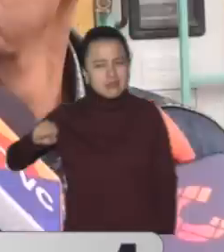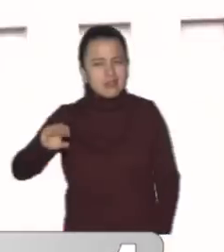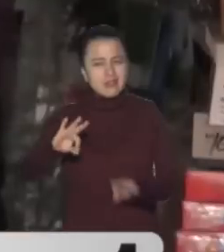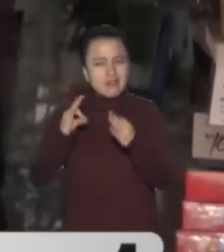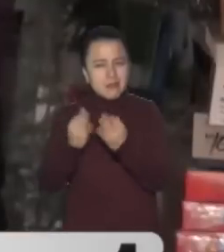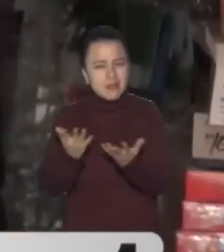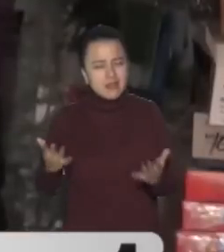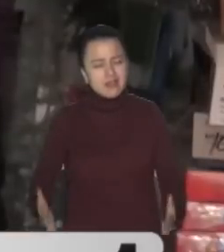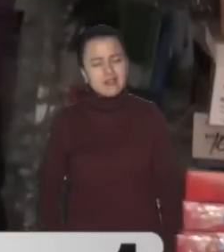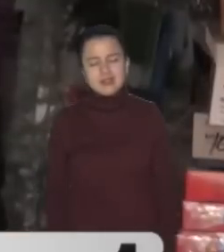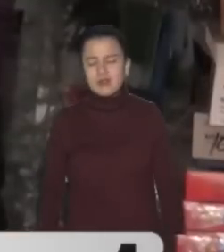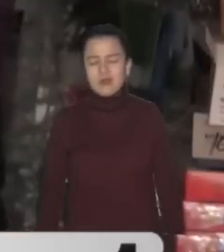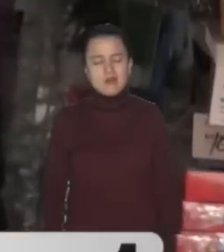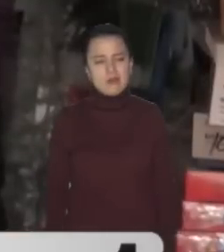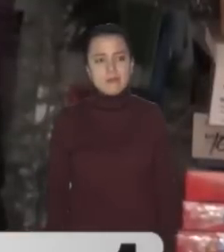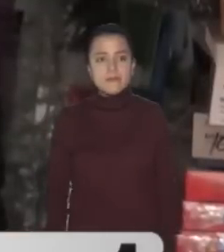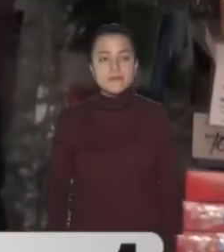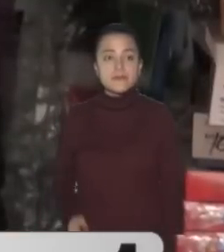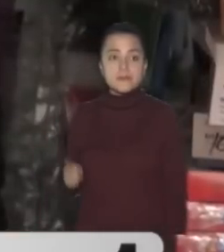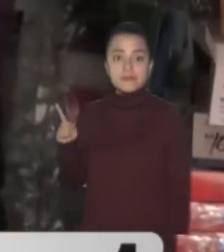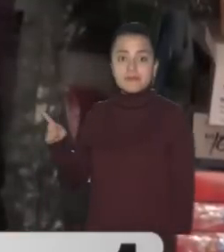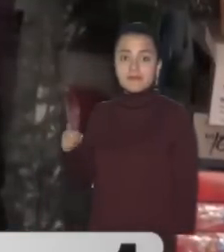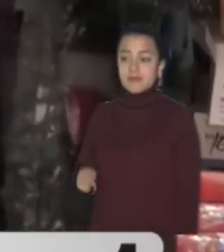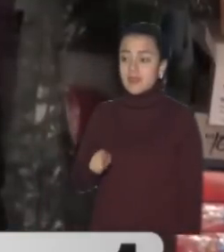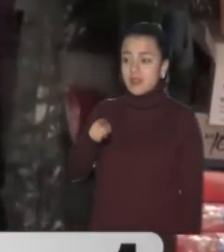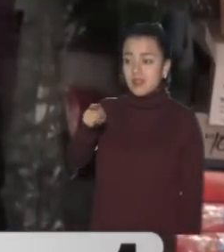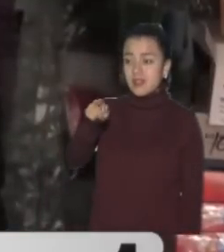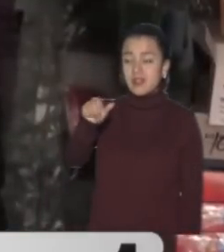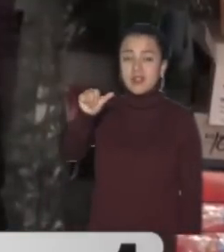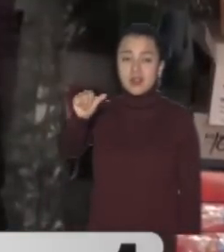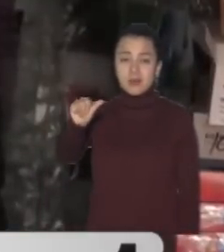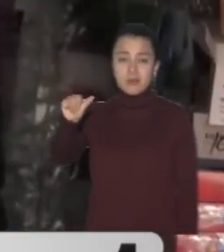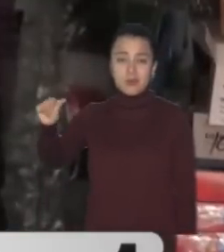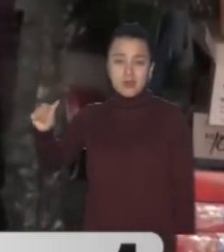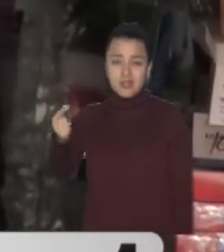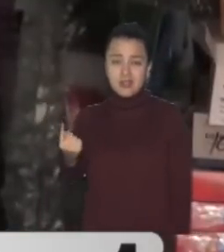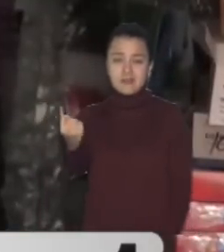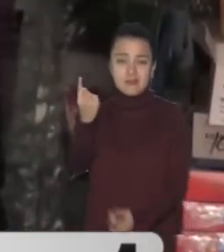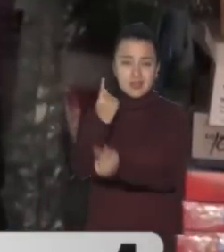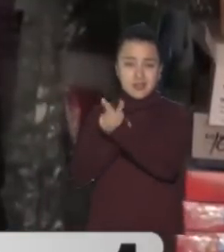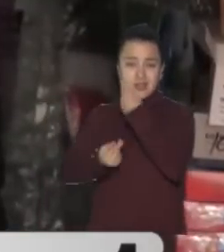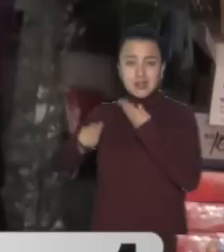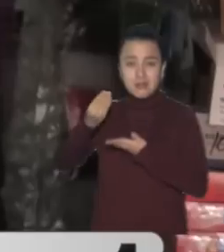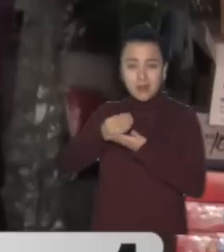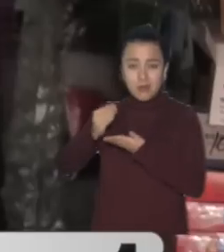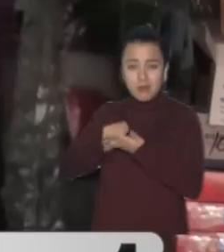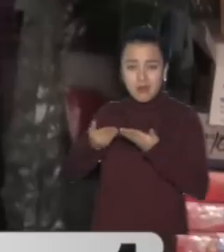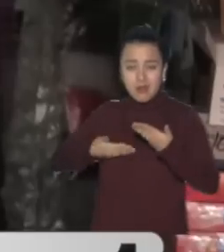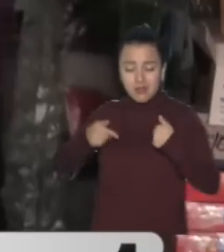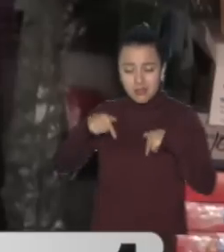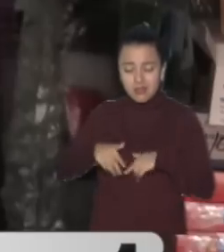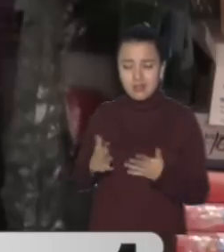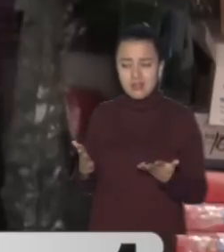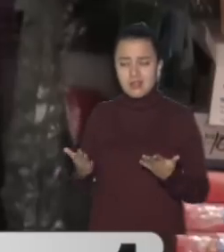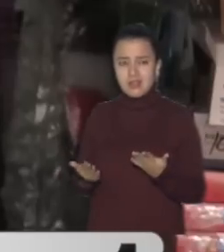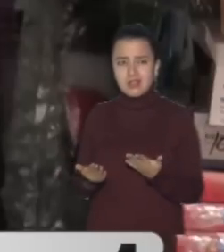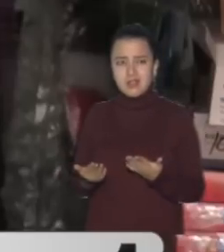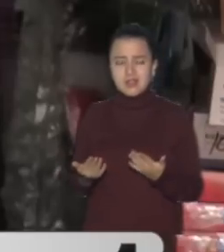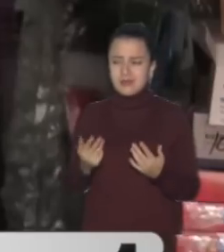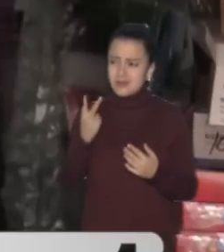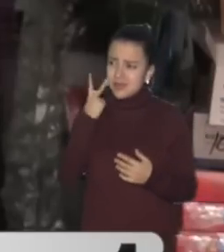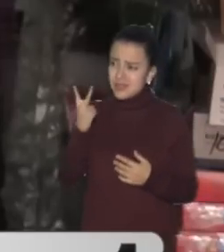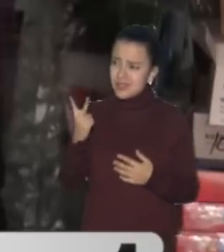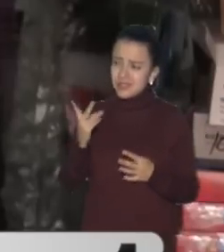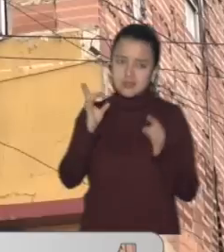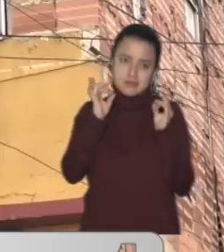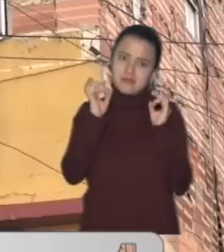consecuencias. Pues yo, ella venía y me compraba aquí cosas, ella, yo charlaba con ella acá, pero me parece verdad. Sí, fue ella, güey, no,